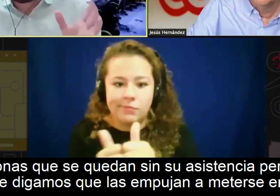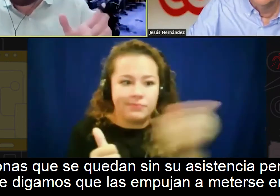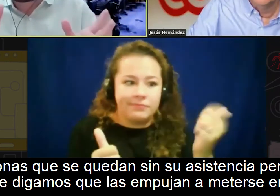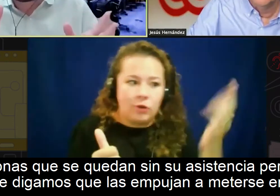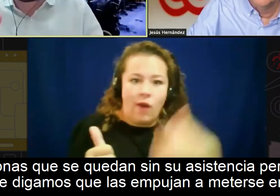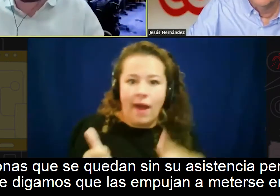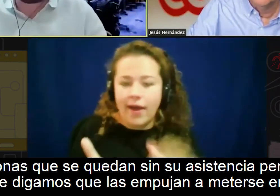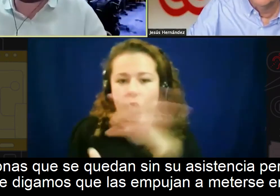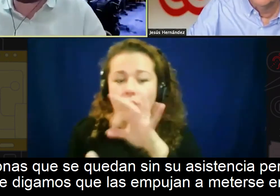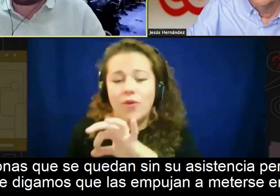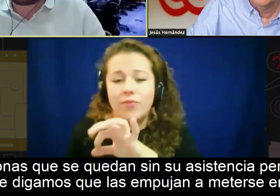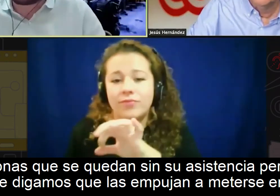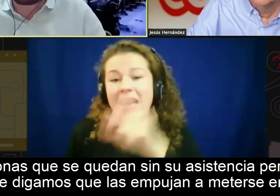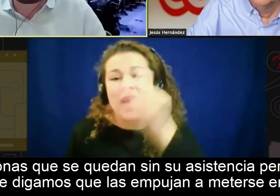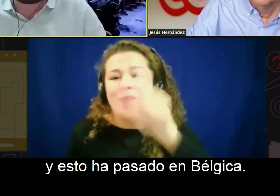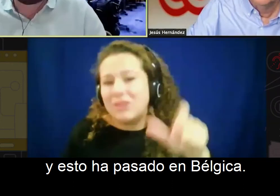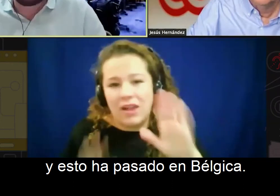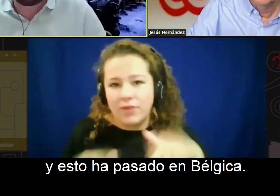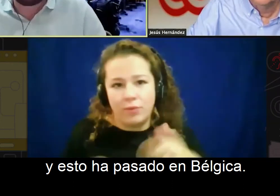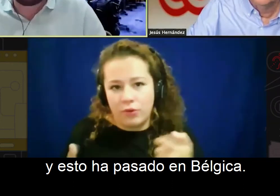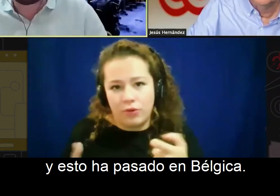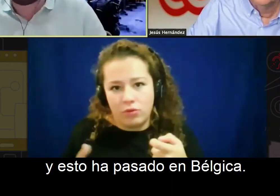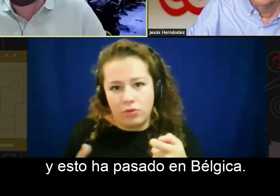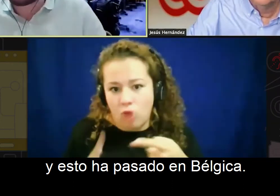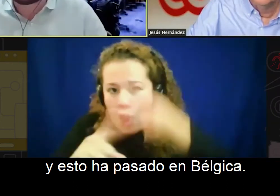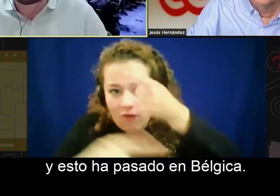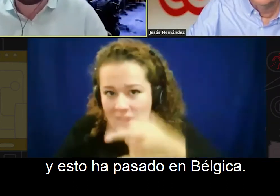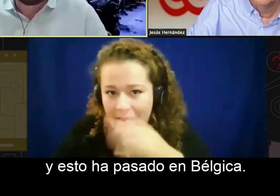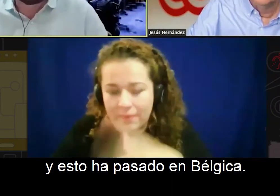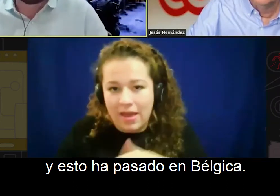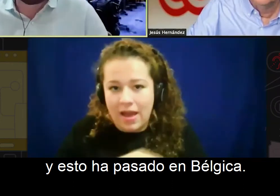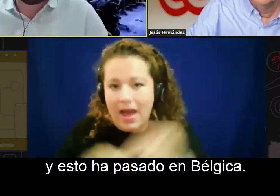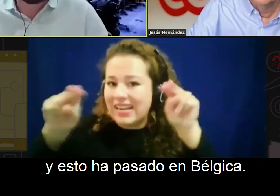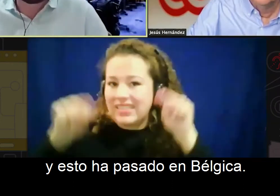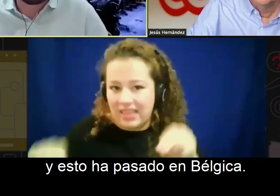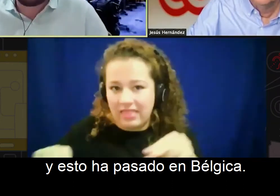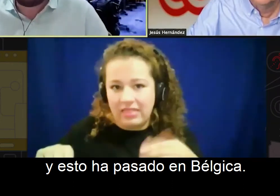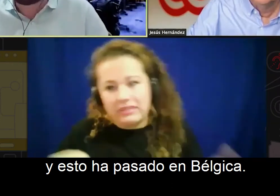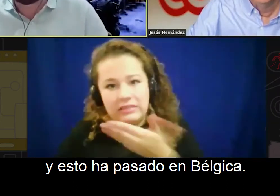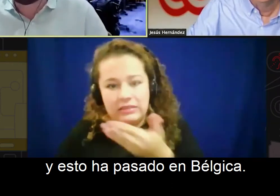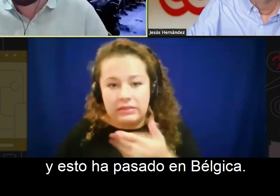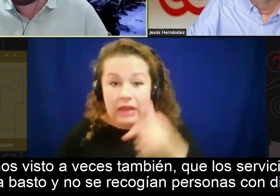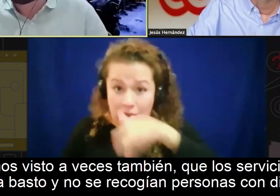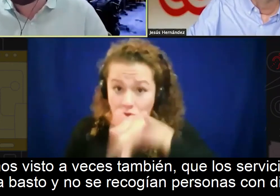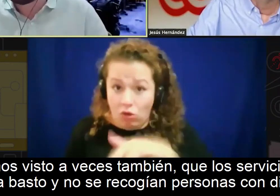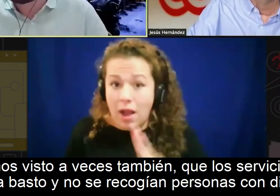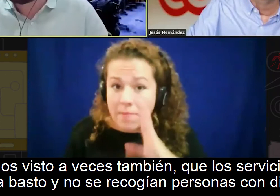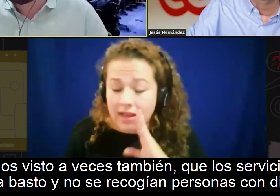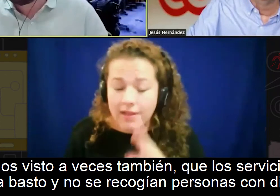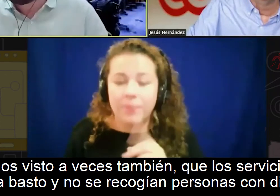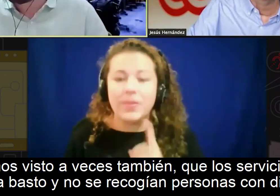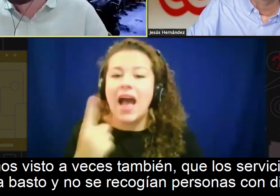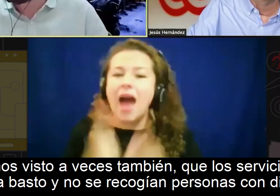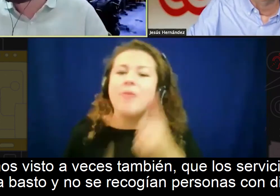las empujan a meterse en residencias, y esto ha pasado aquí, por ejemplo, en Bélgica, lo que hemos visto a veces también,